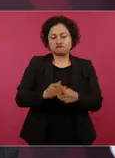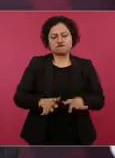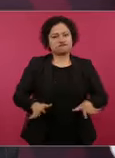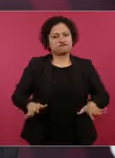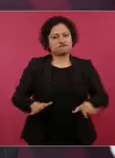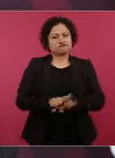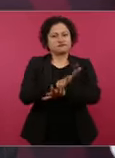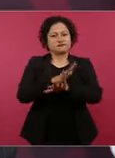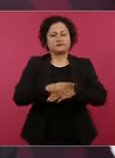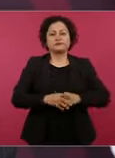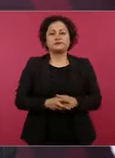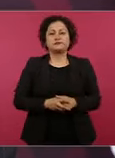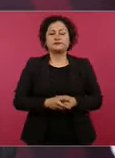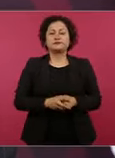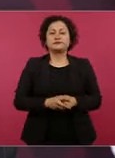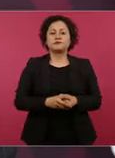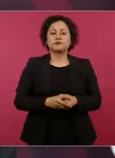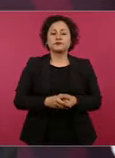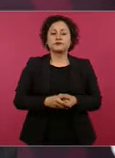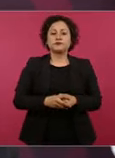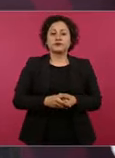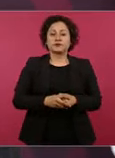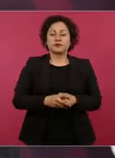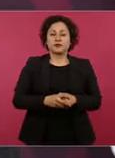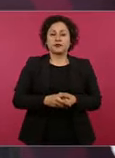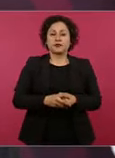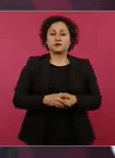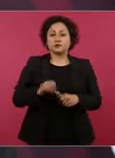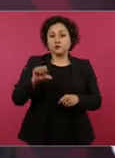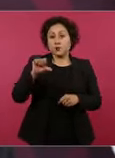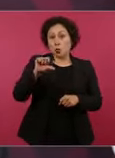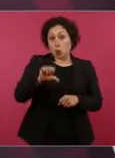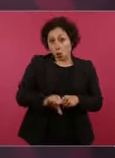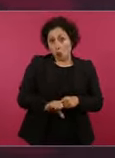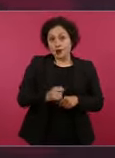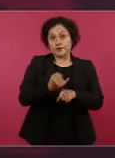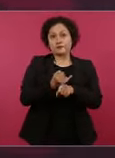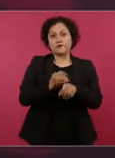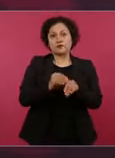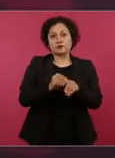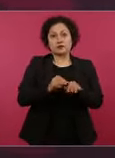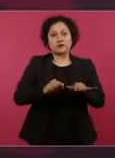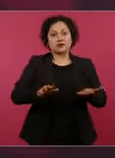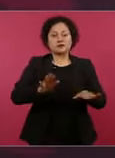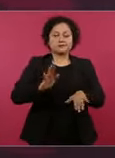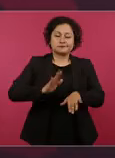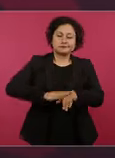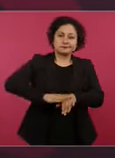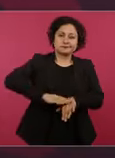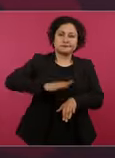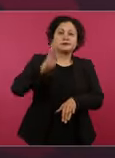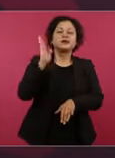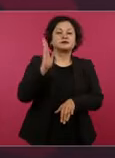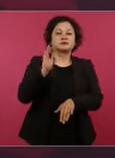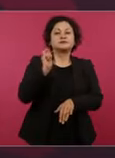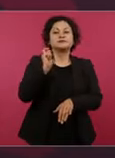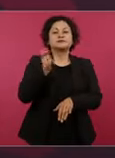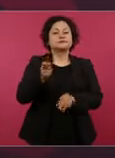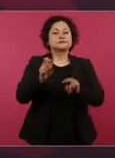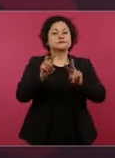También vamos a informar a nuestros paisanos